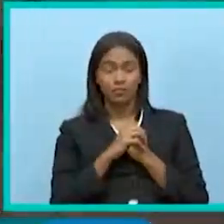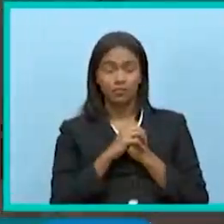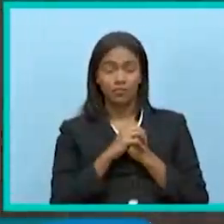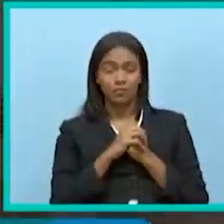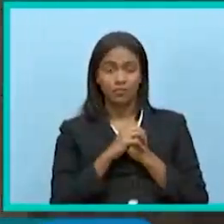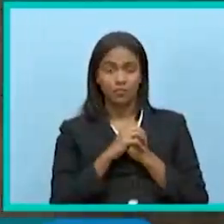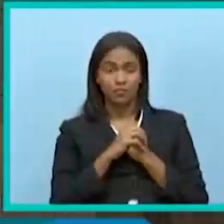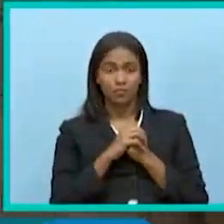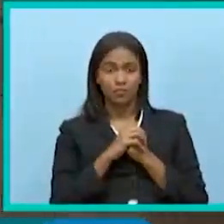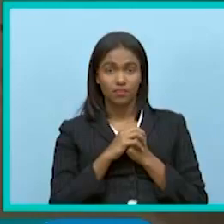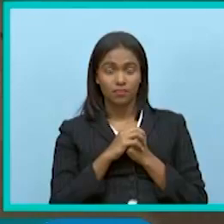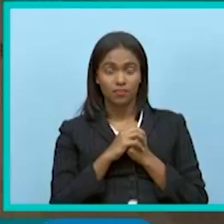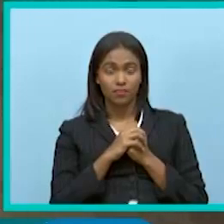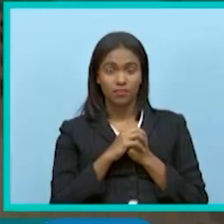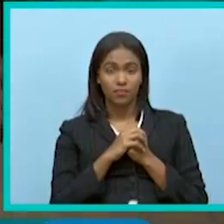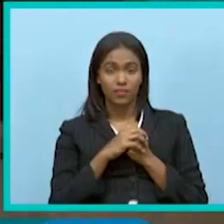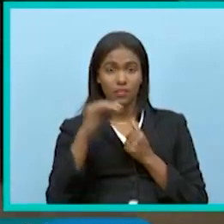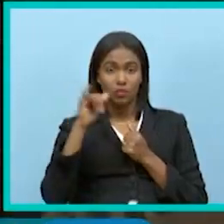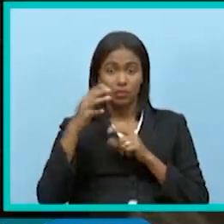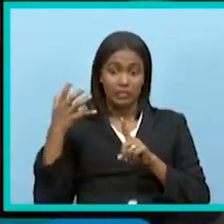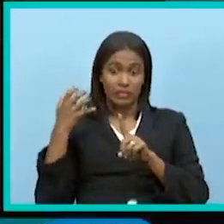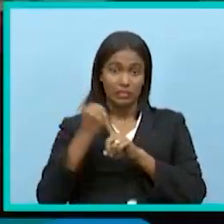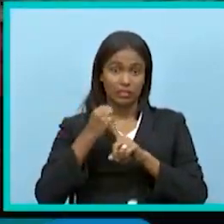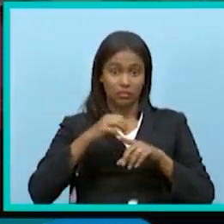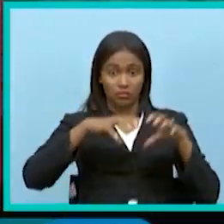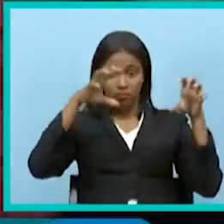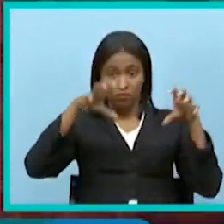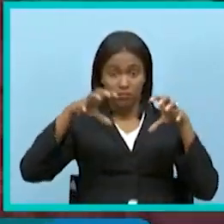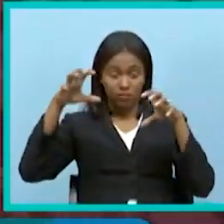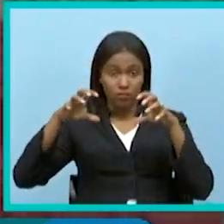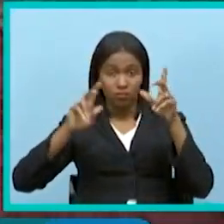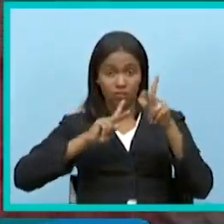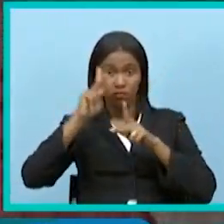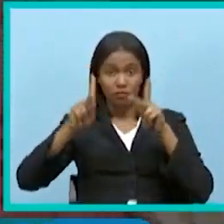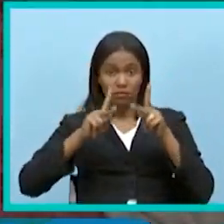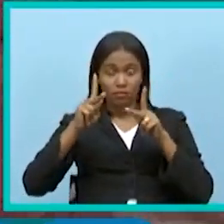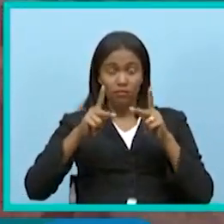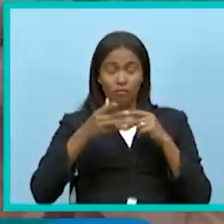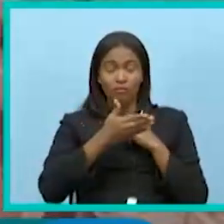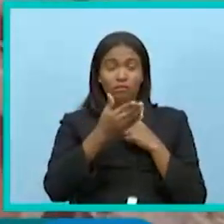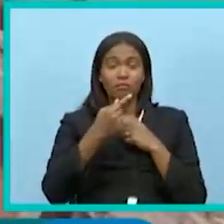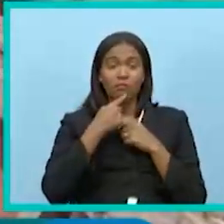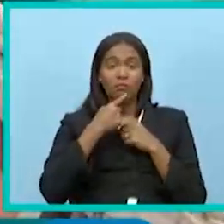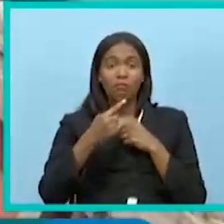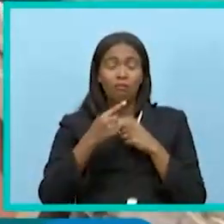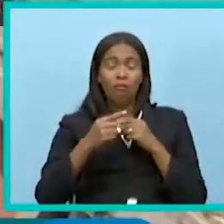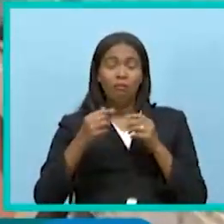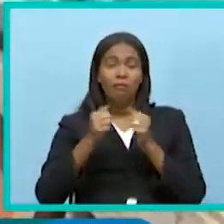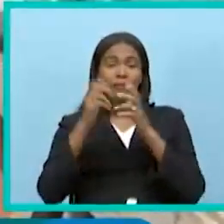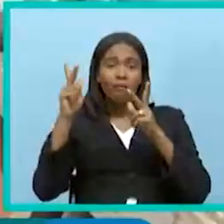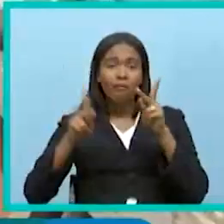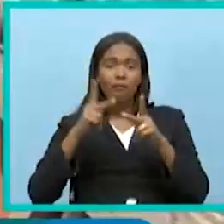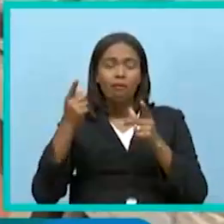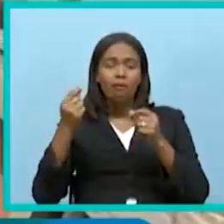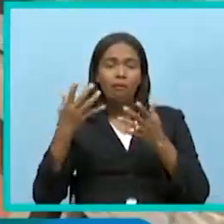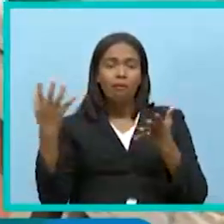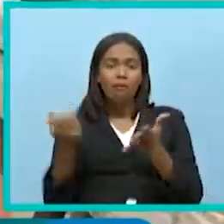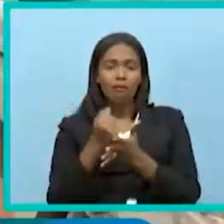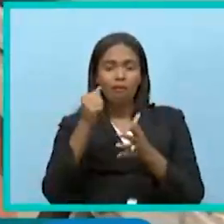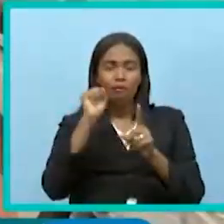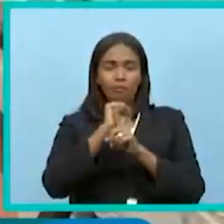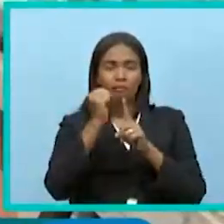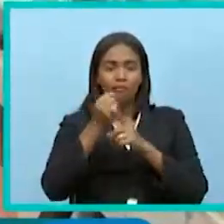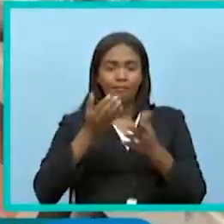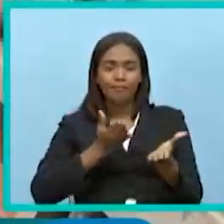sean saqueados, como nos dijeron algunas personas, que desaprensivos lamentablemente se aprovechan de la